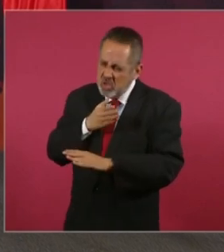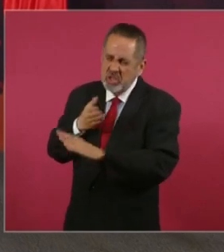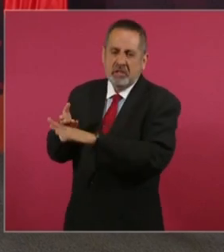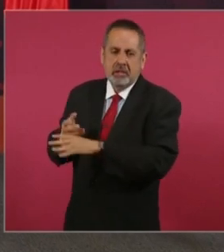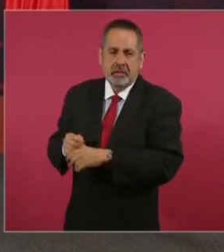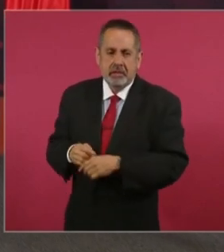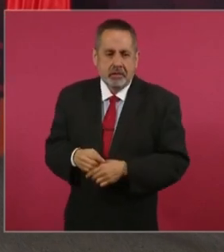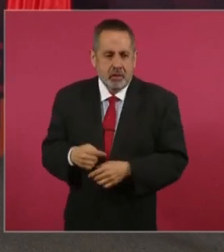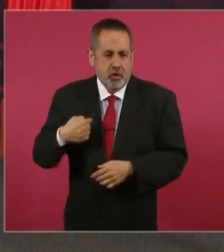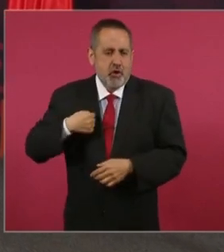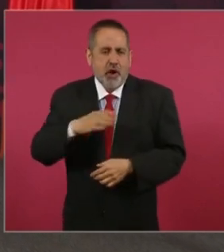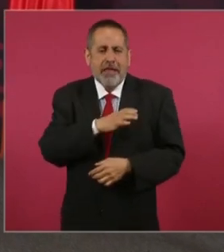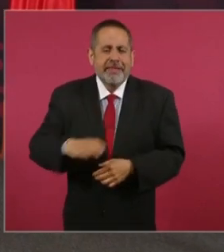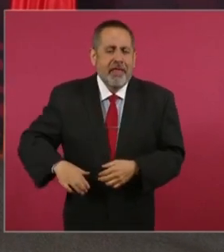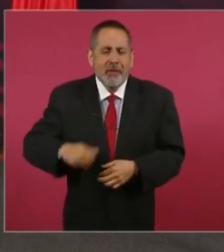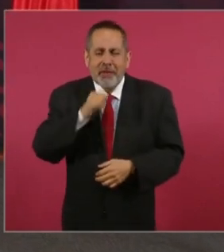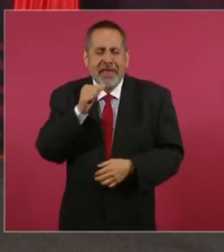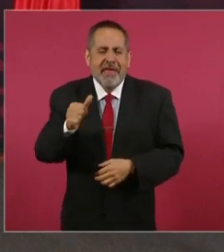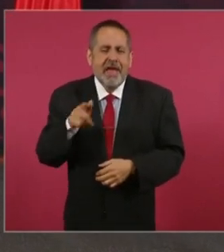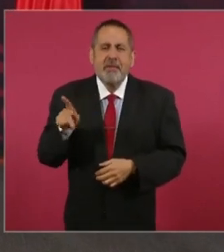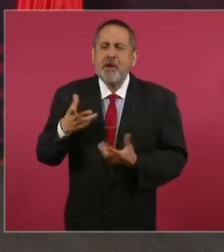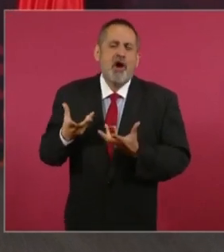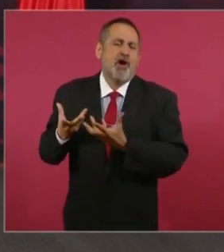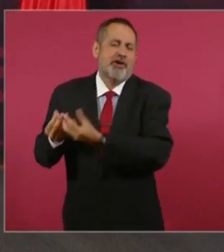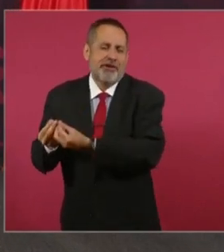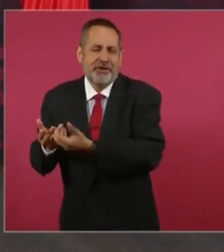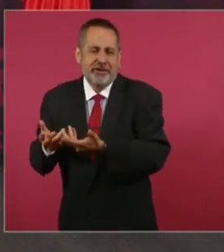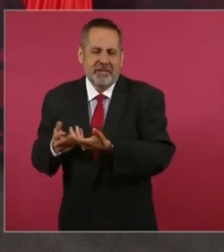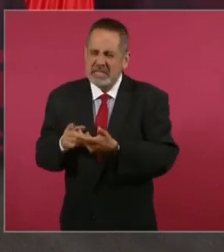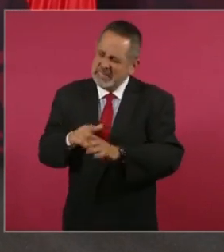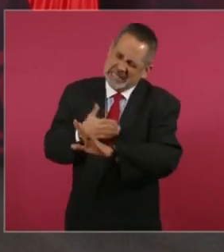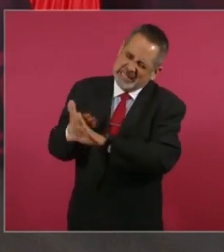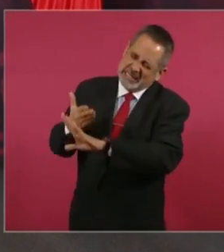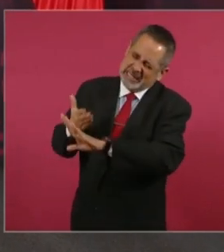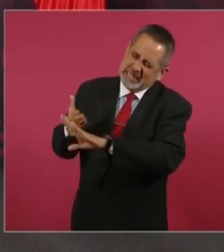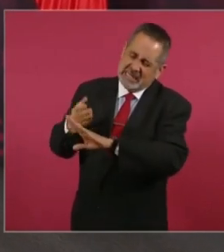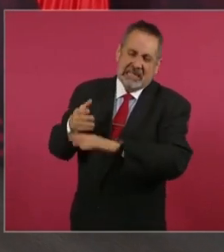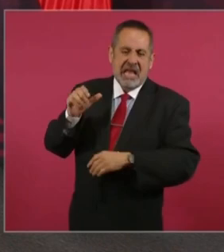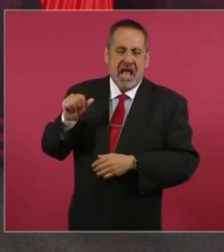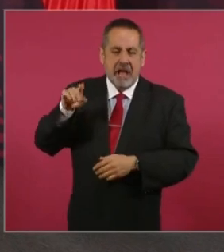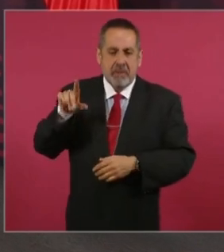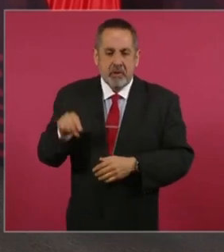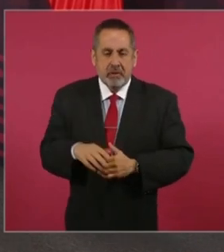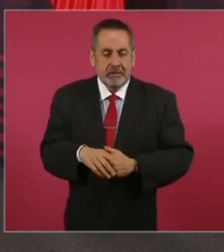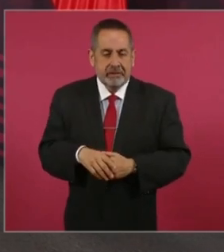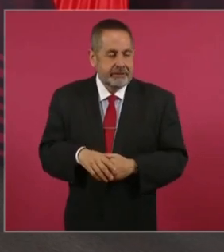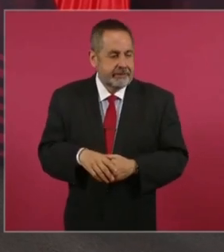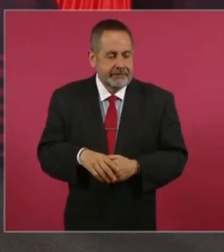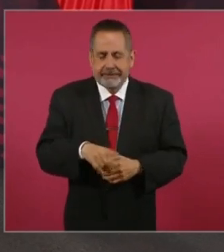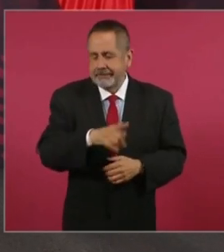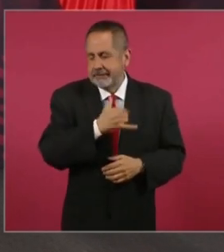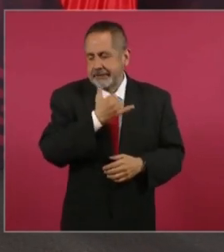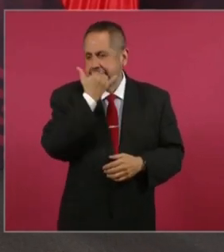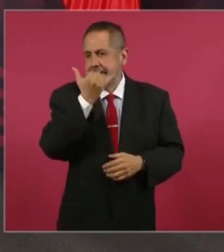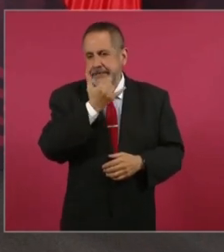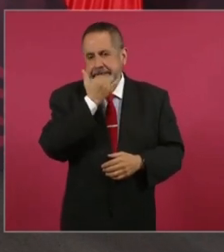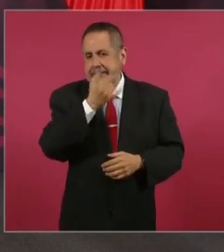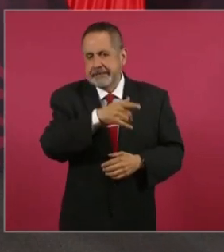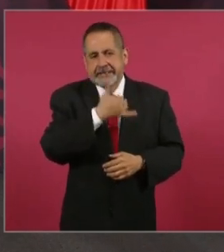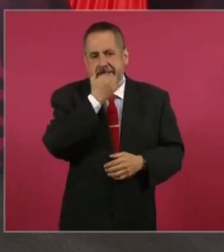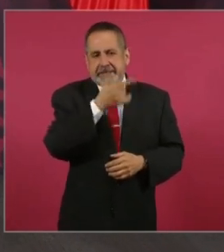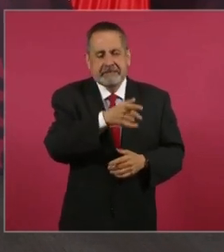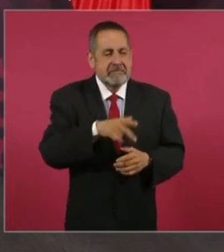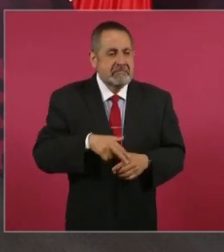si yo no soy candidato pero bueno contra él y esté equivocada la estrategia